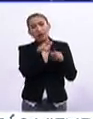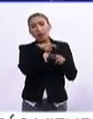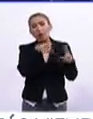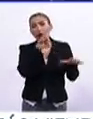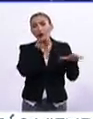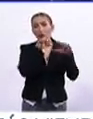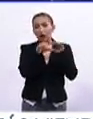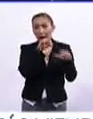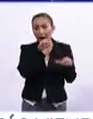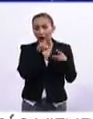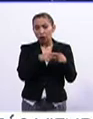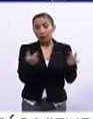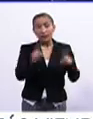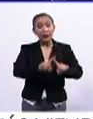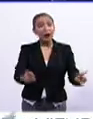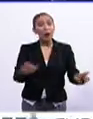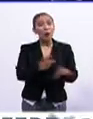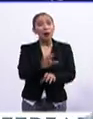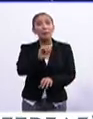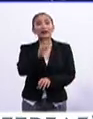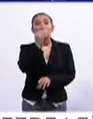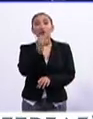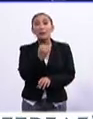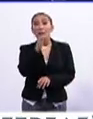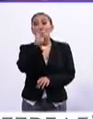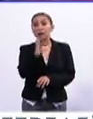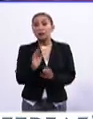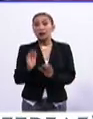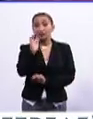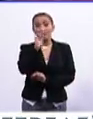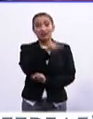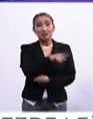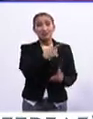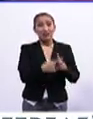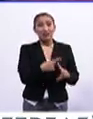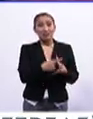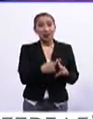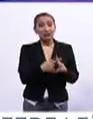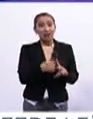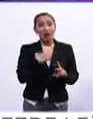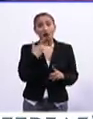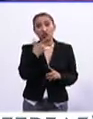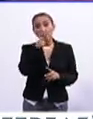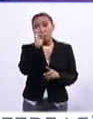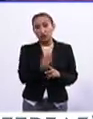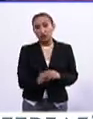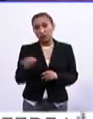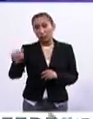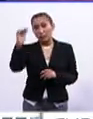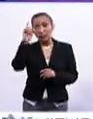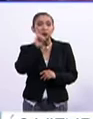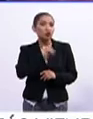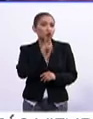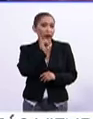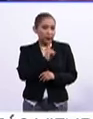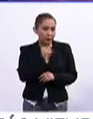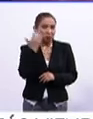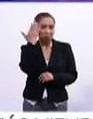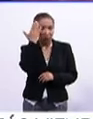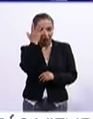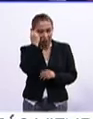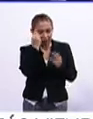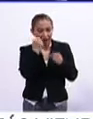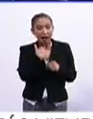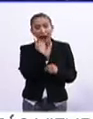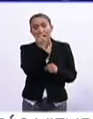lenguaje y comunicación, la diferencia es de 29 puntos, mientras que en matemáticas es de 8 puntos. Además, destaca que